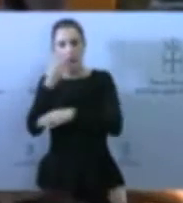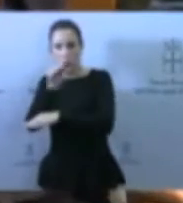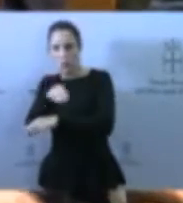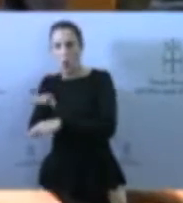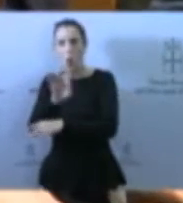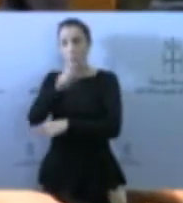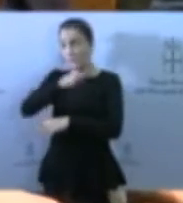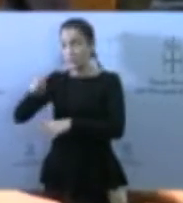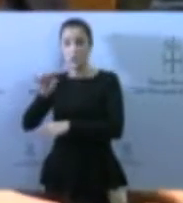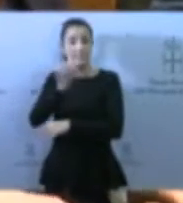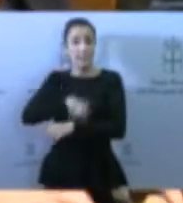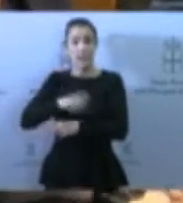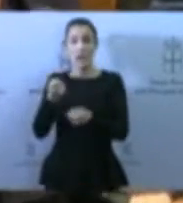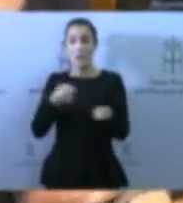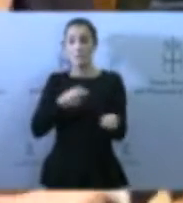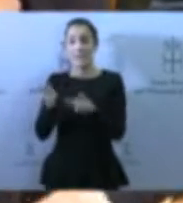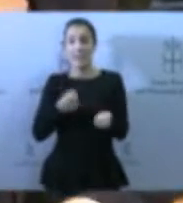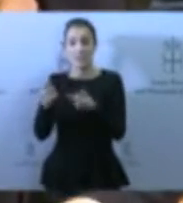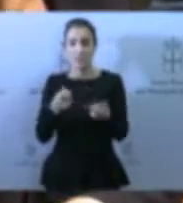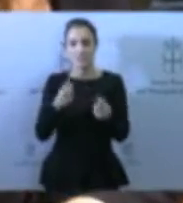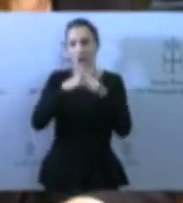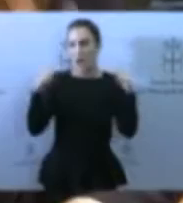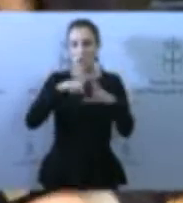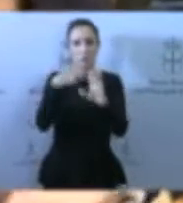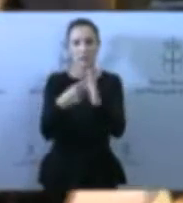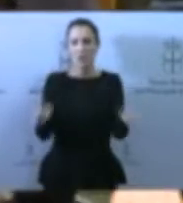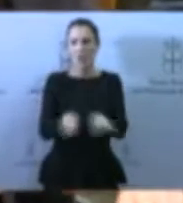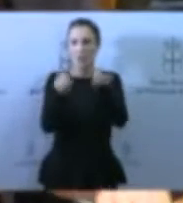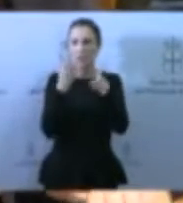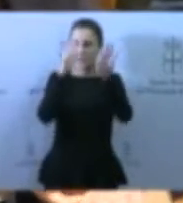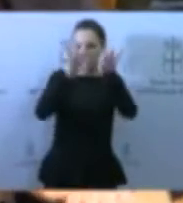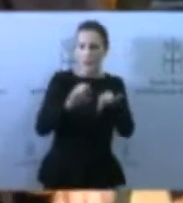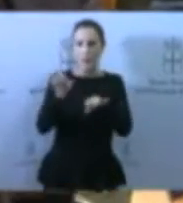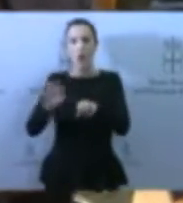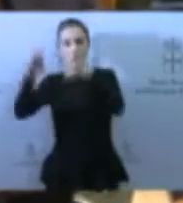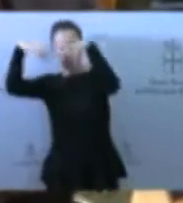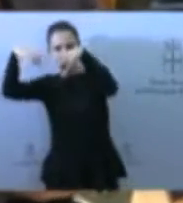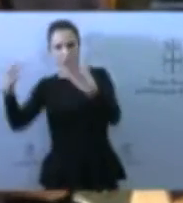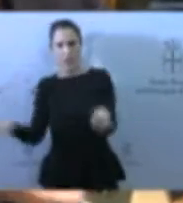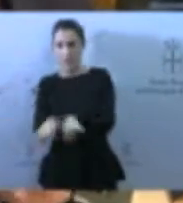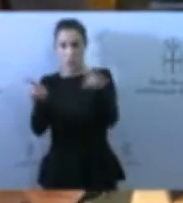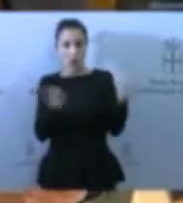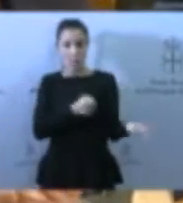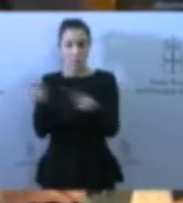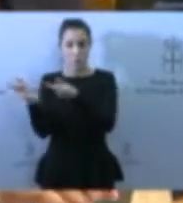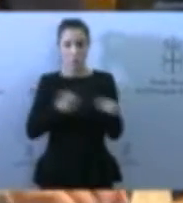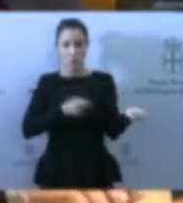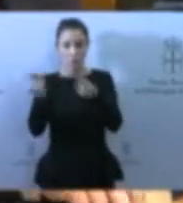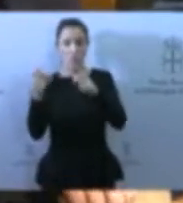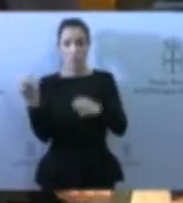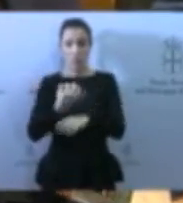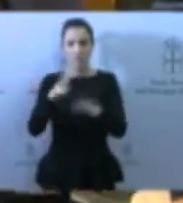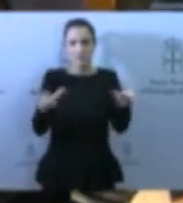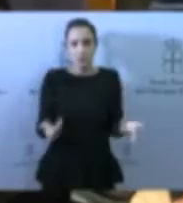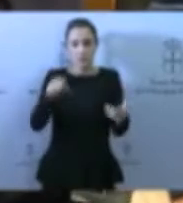mercancías durante todo el año, llueva o nieve. Y un clamor popular, señor presidente, l'estado de abandono en el que se atopen les